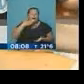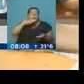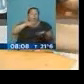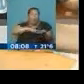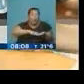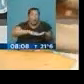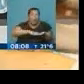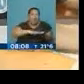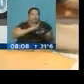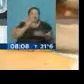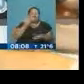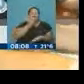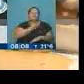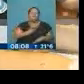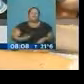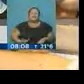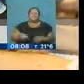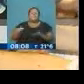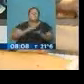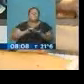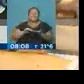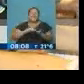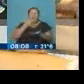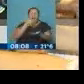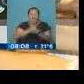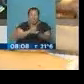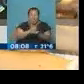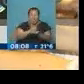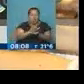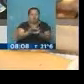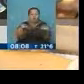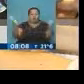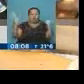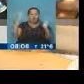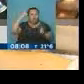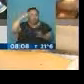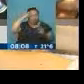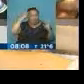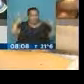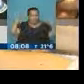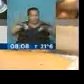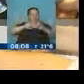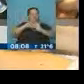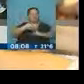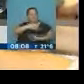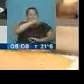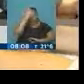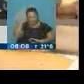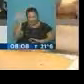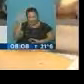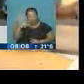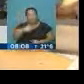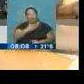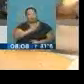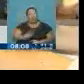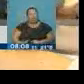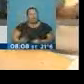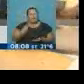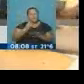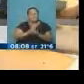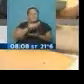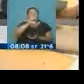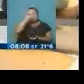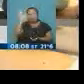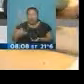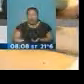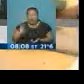en manos del presidente del Senado ante el Congreso reunido en Asamblea. Como es un gobierno representativo